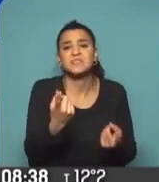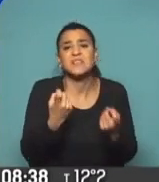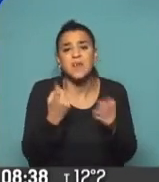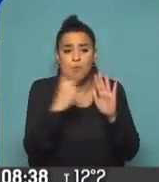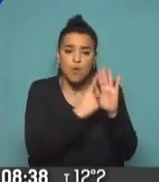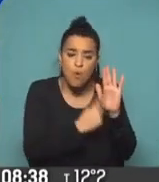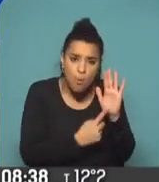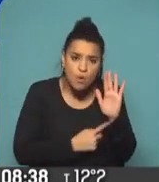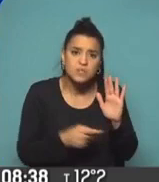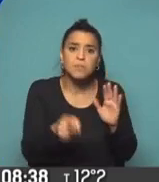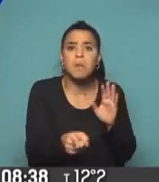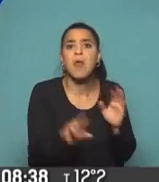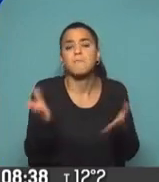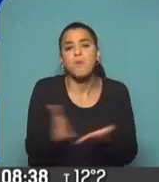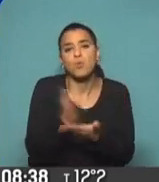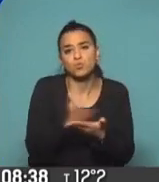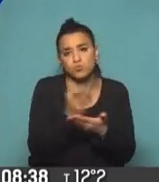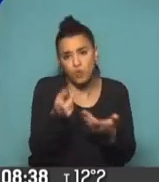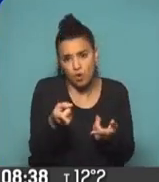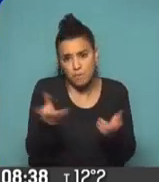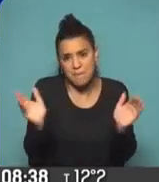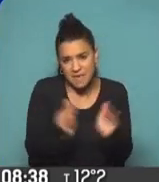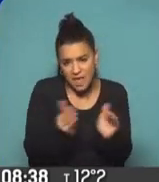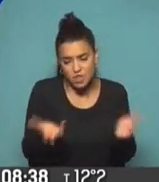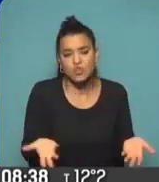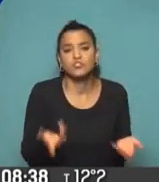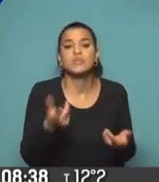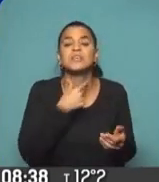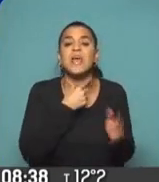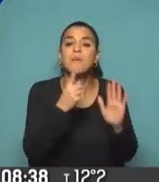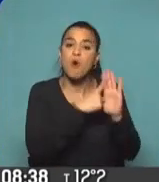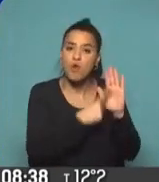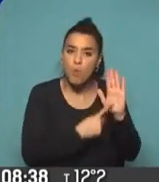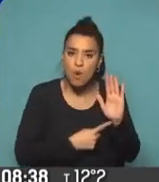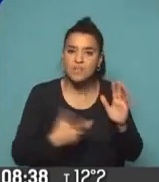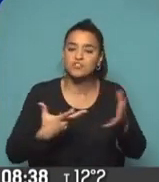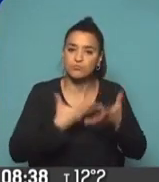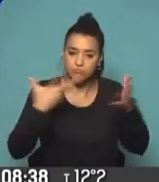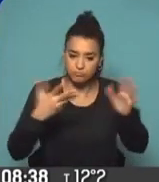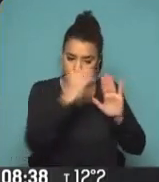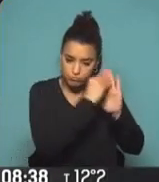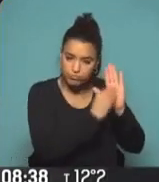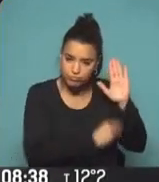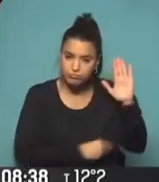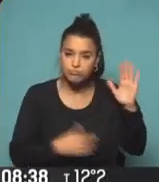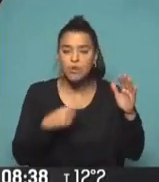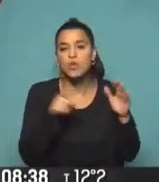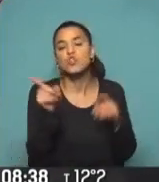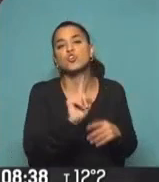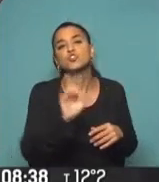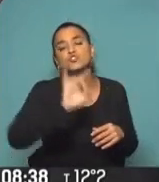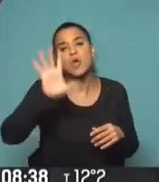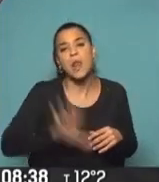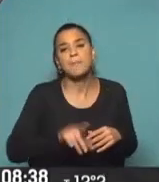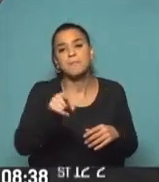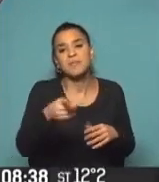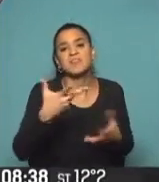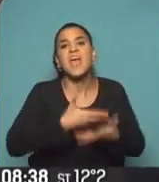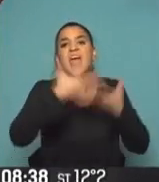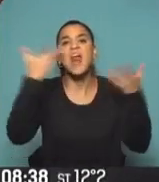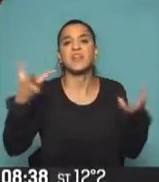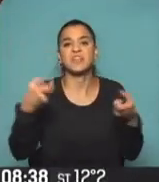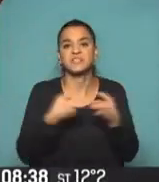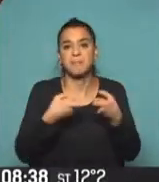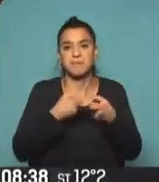todos esos pequeños productores lo que queremos es una regulación amplia es una regulación donde donde no solo quede sujeto a las grandes empresas